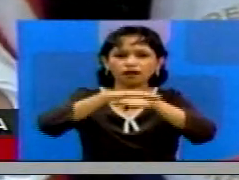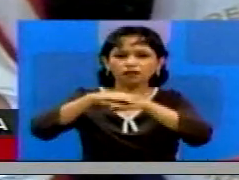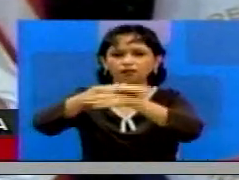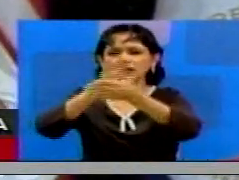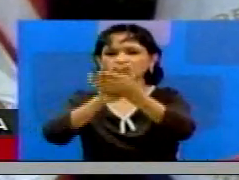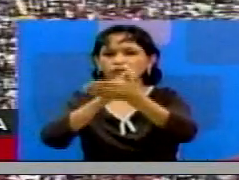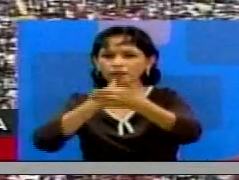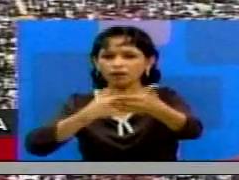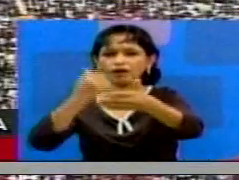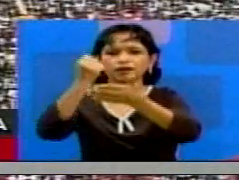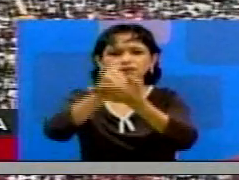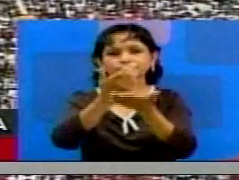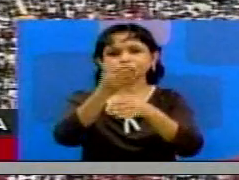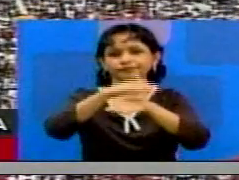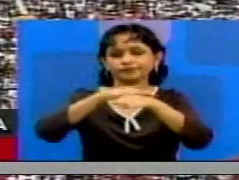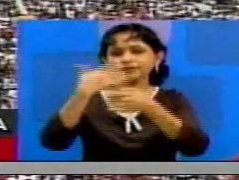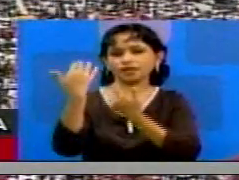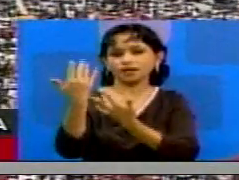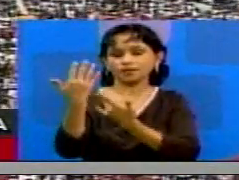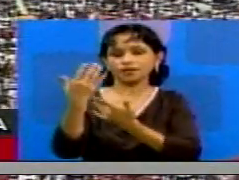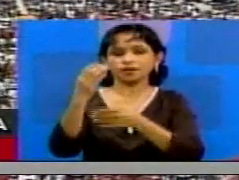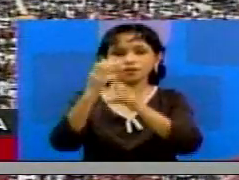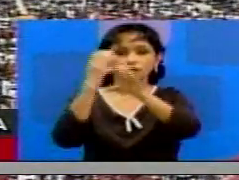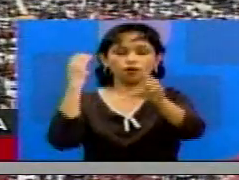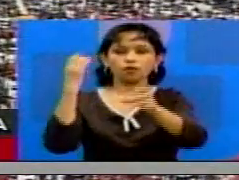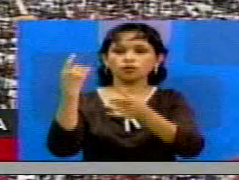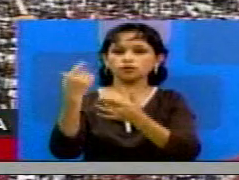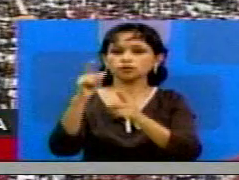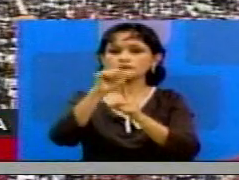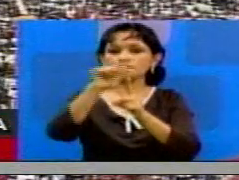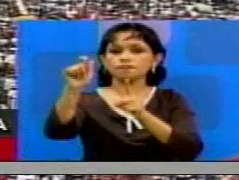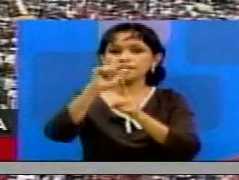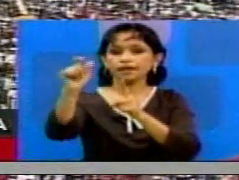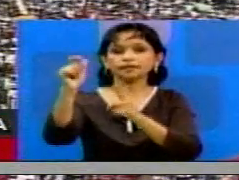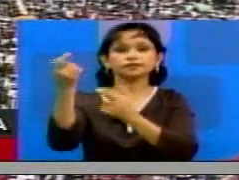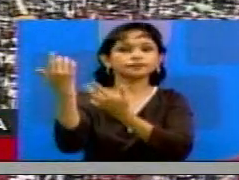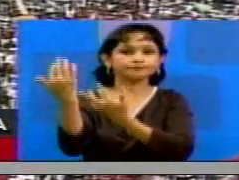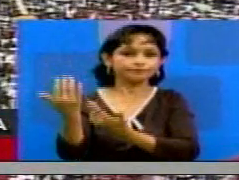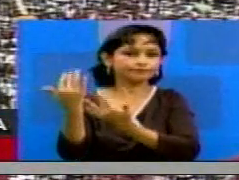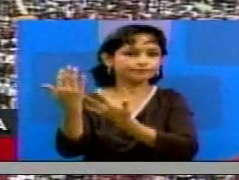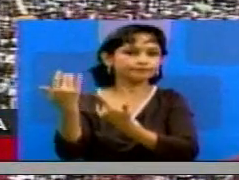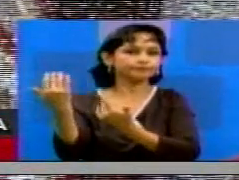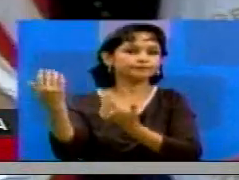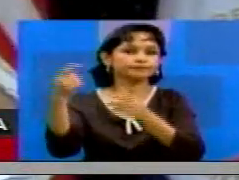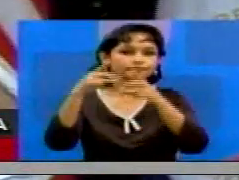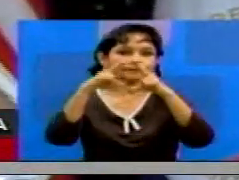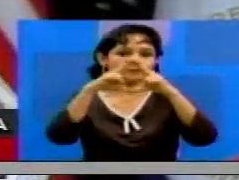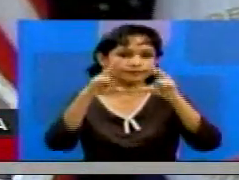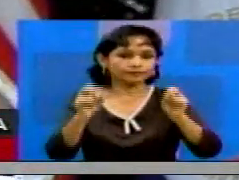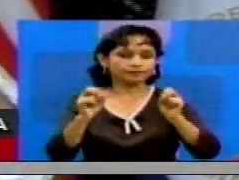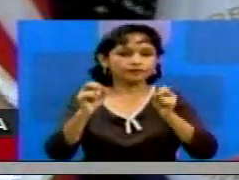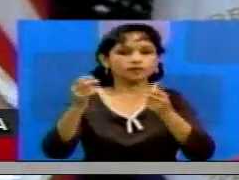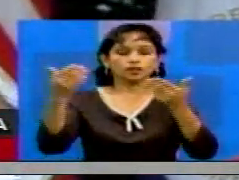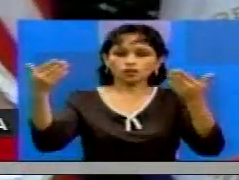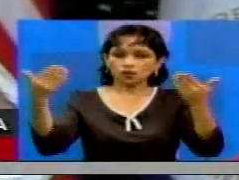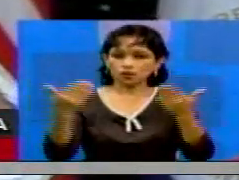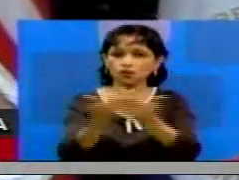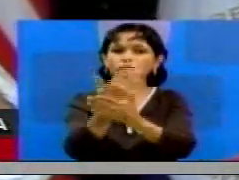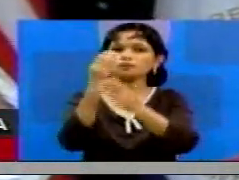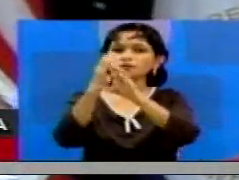pero esperamos que estos buses empiecen a llegar en los próximos meses. Y son buses nuevos